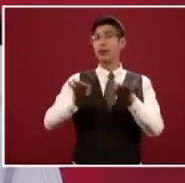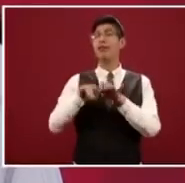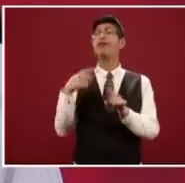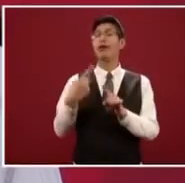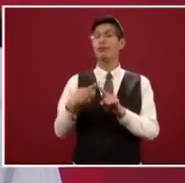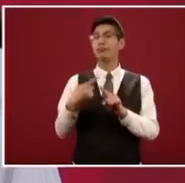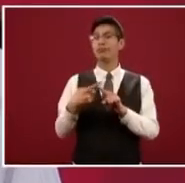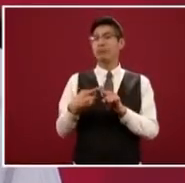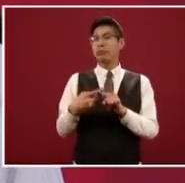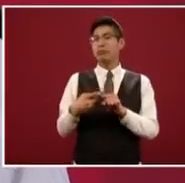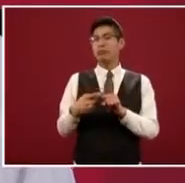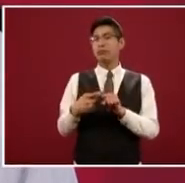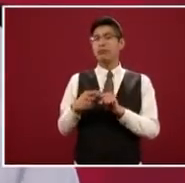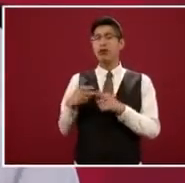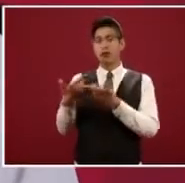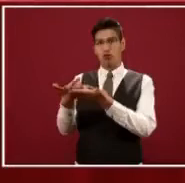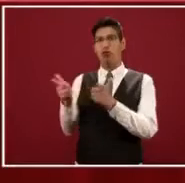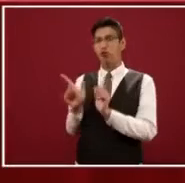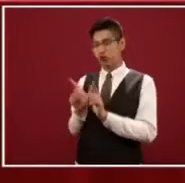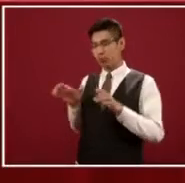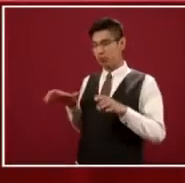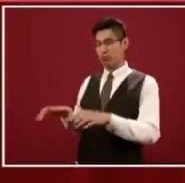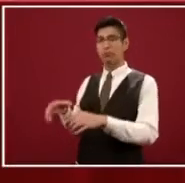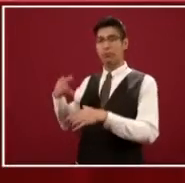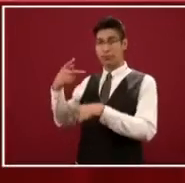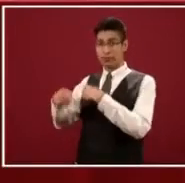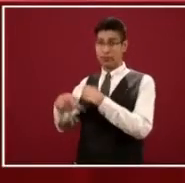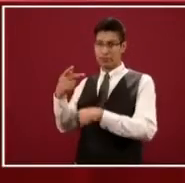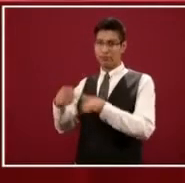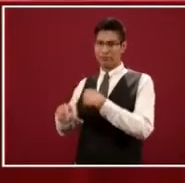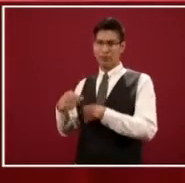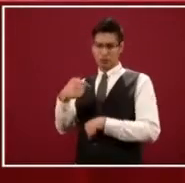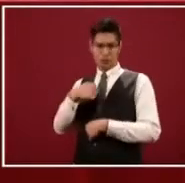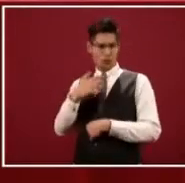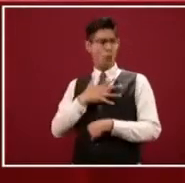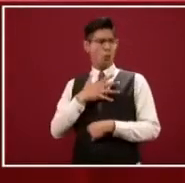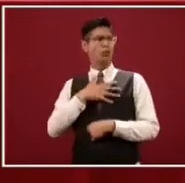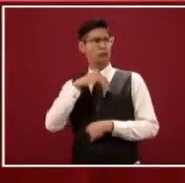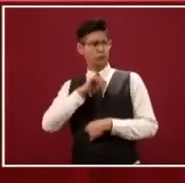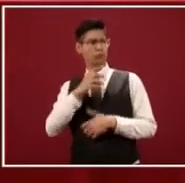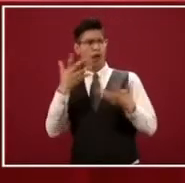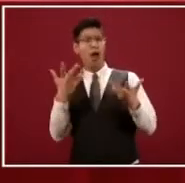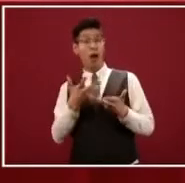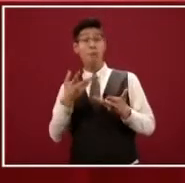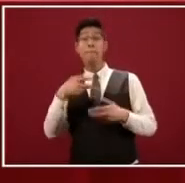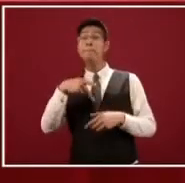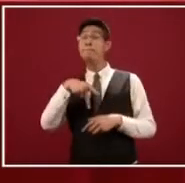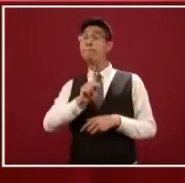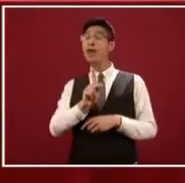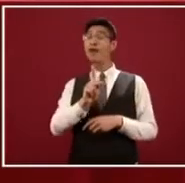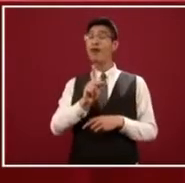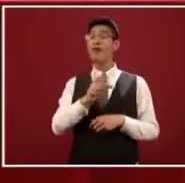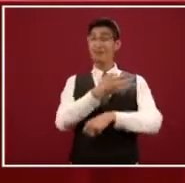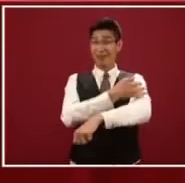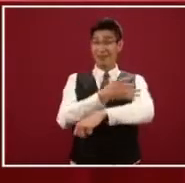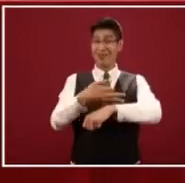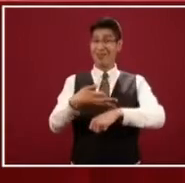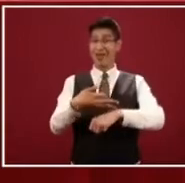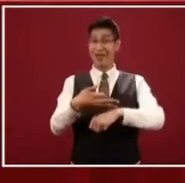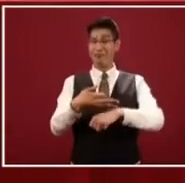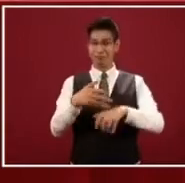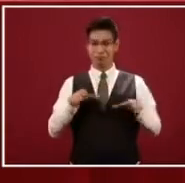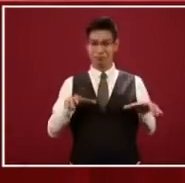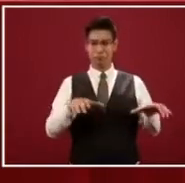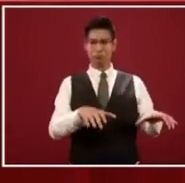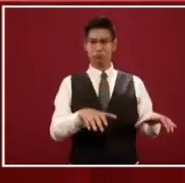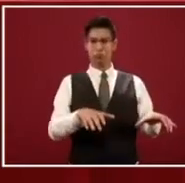todavía con mayor razón debería yo en lo personal llevarlo a cabo, pero también mi entorno familiar, mis